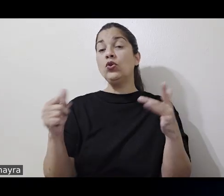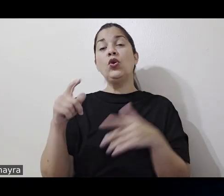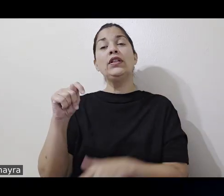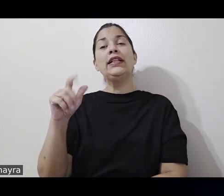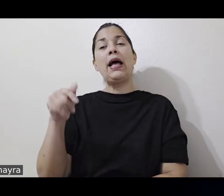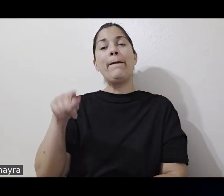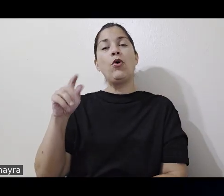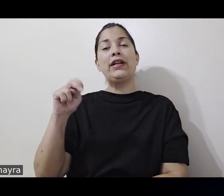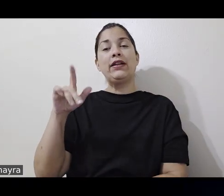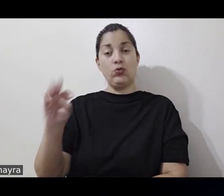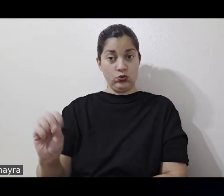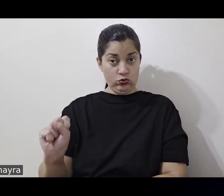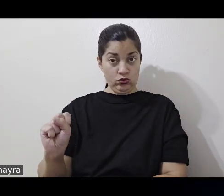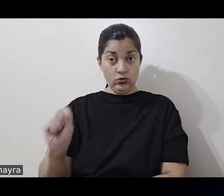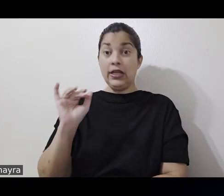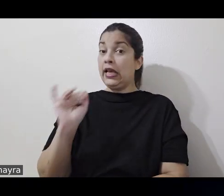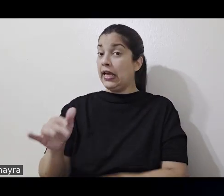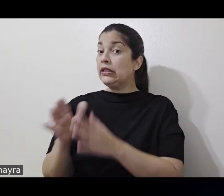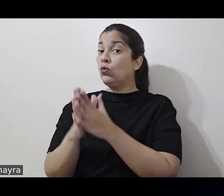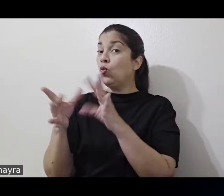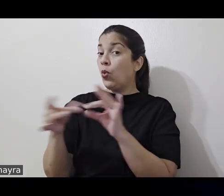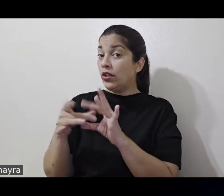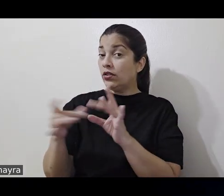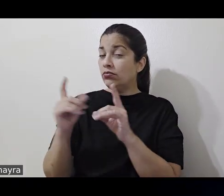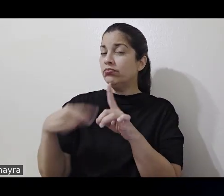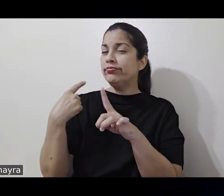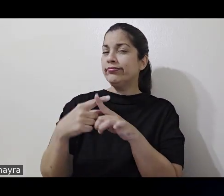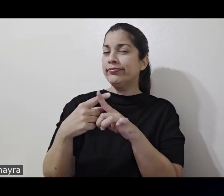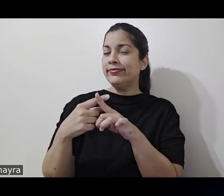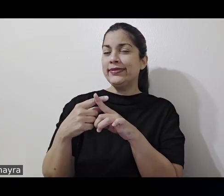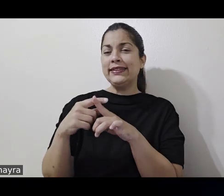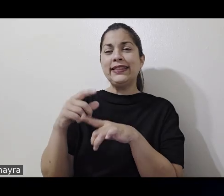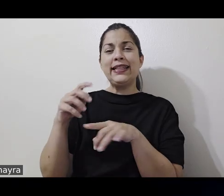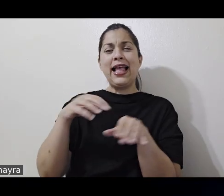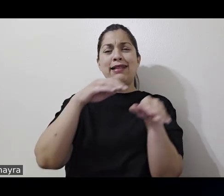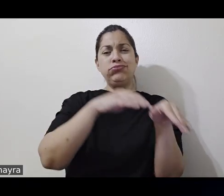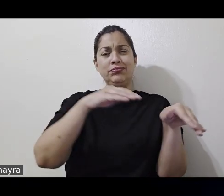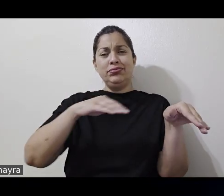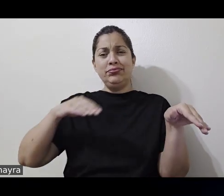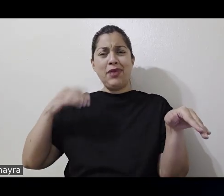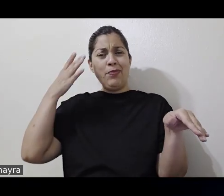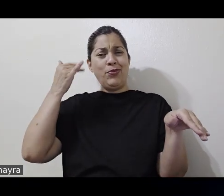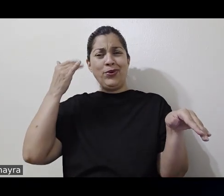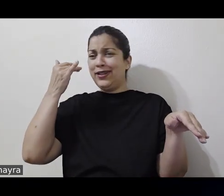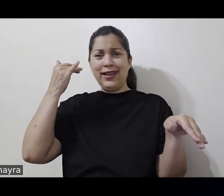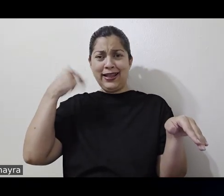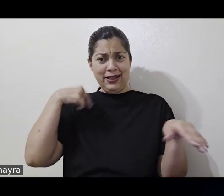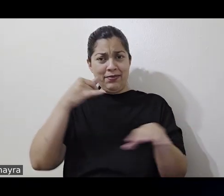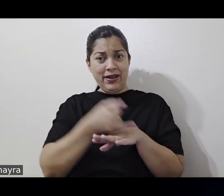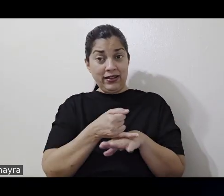Taponeros. Ese es un libro, ese es un cuento que trata sobre los tapones. ¿Por qué hay tapones en el país y quiénes los